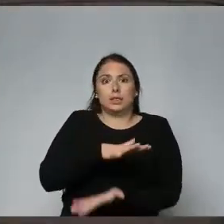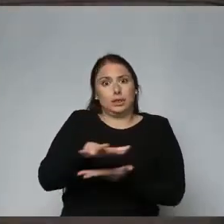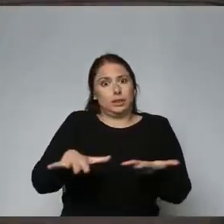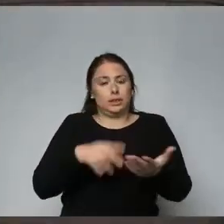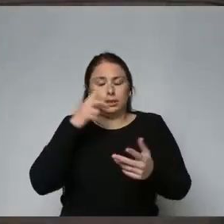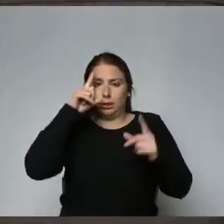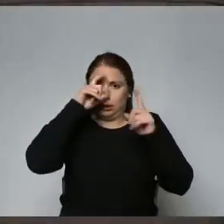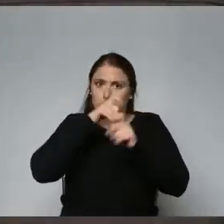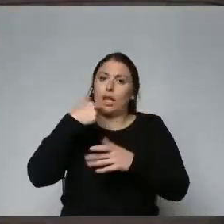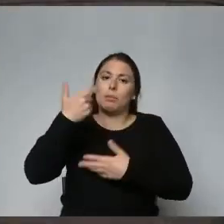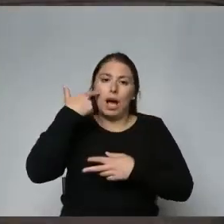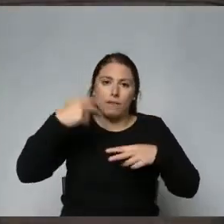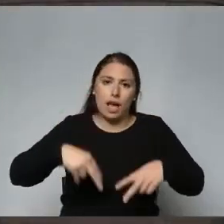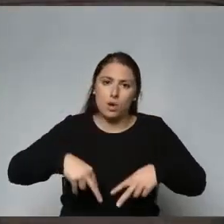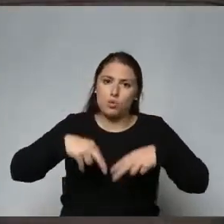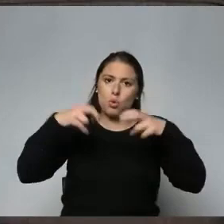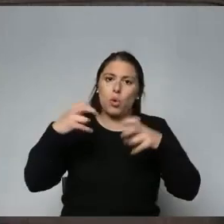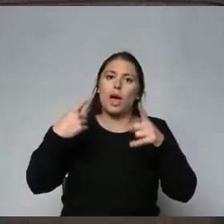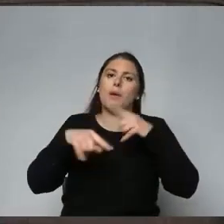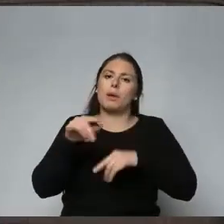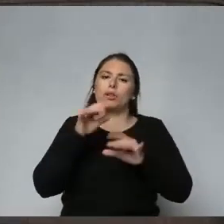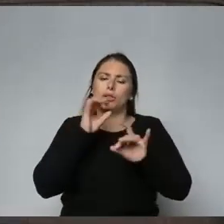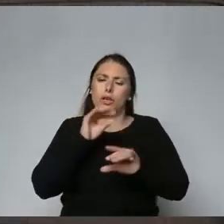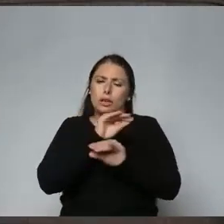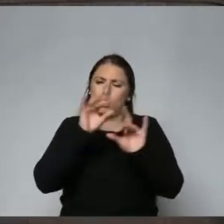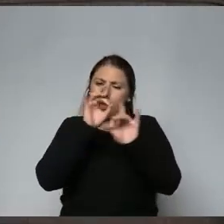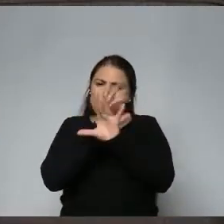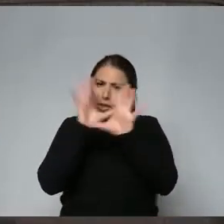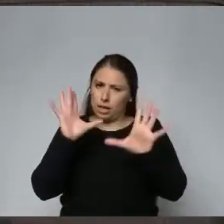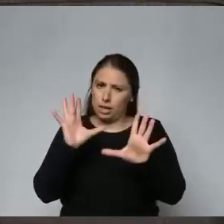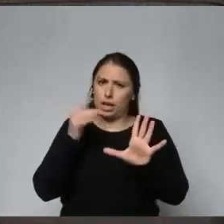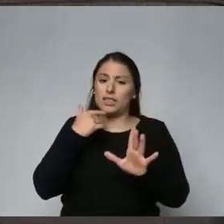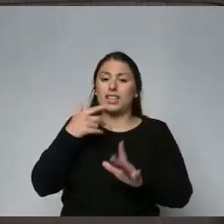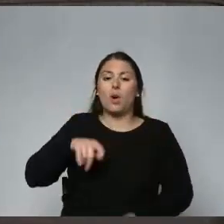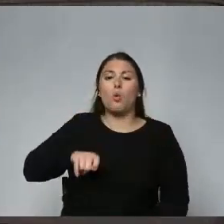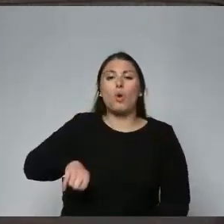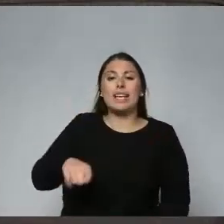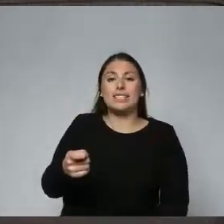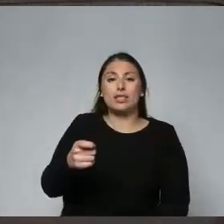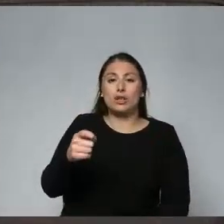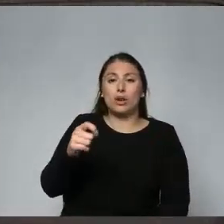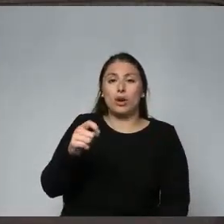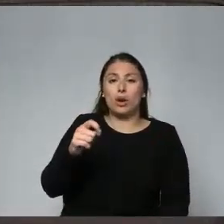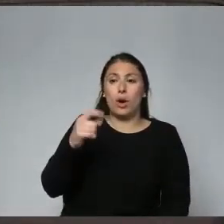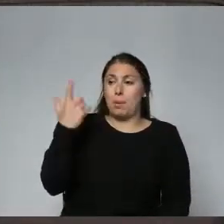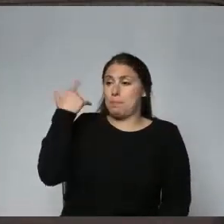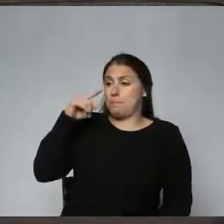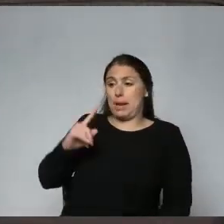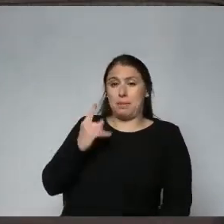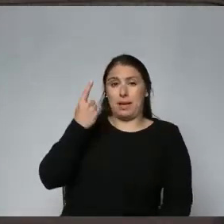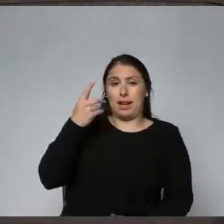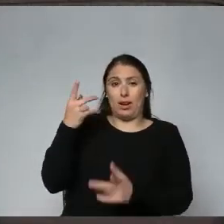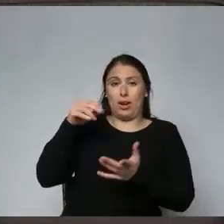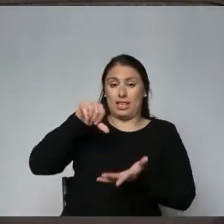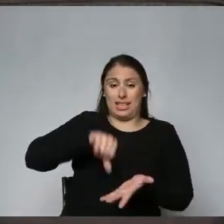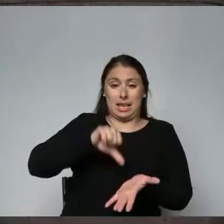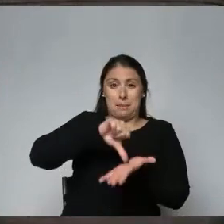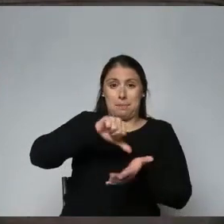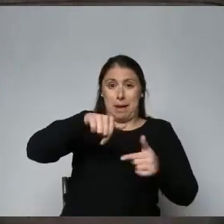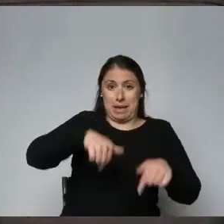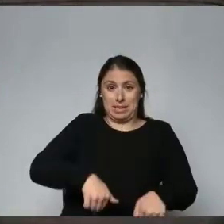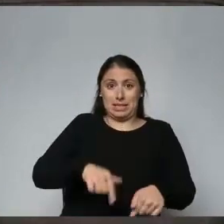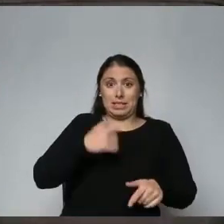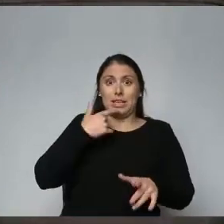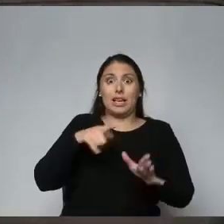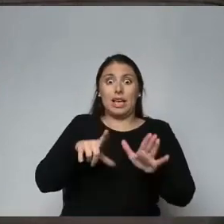que estudiarla, pero te voy a aclarar que los juicios primeros que se hicieron en este país fueron con